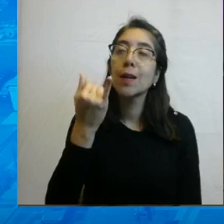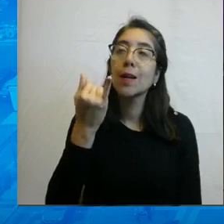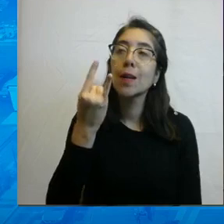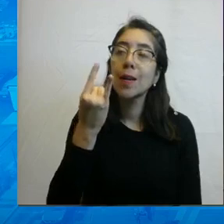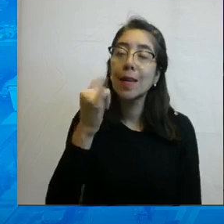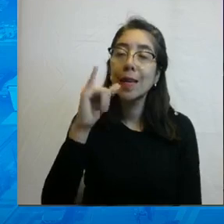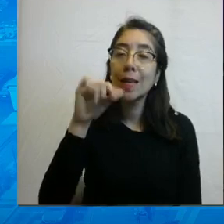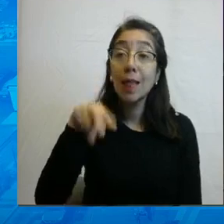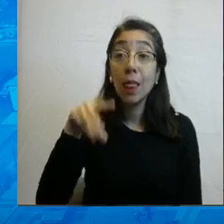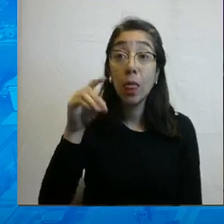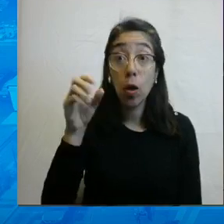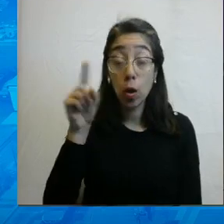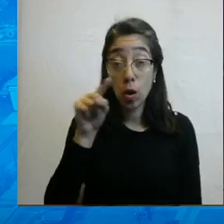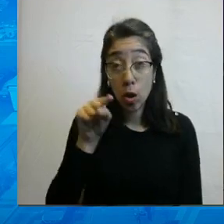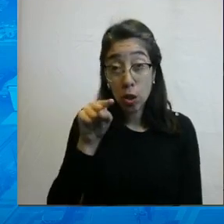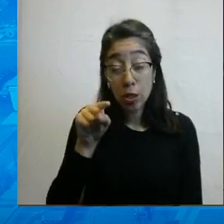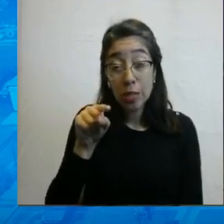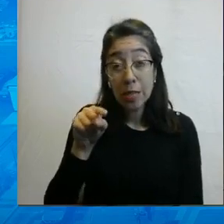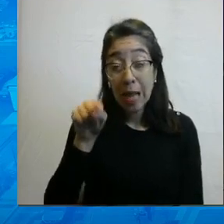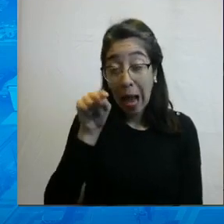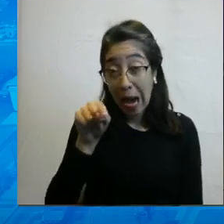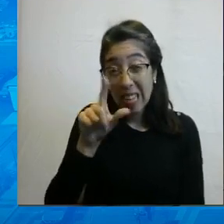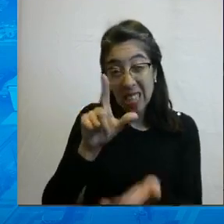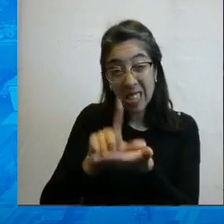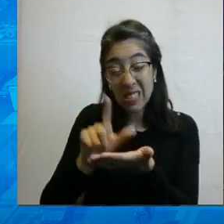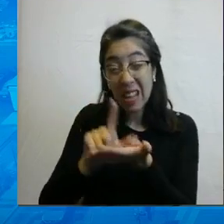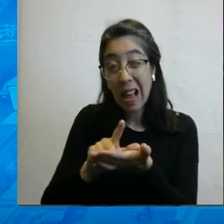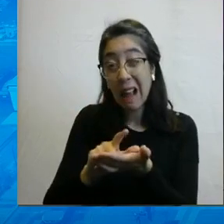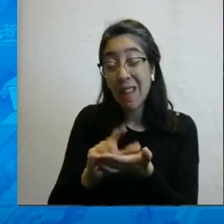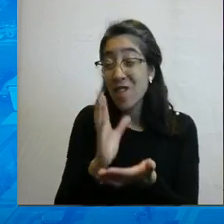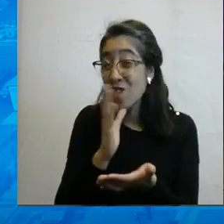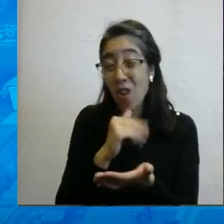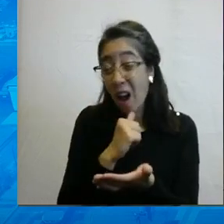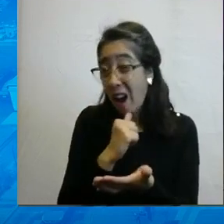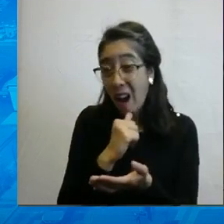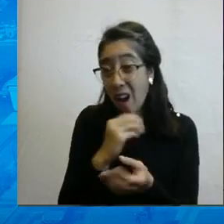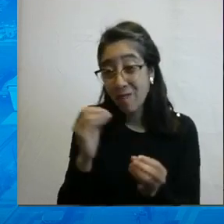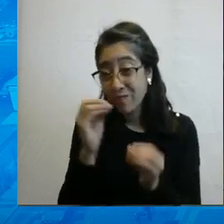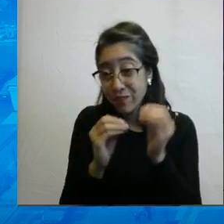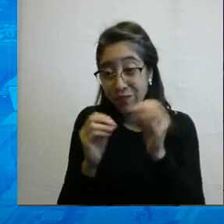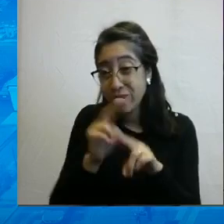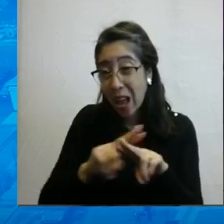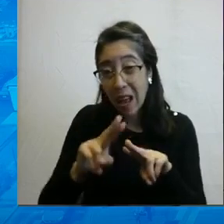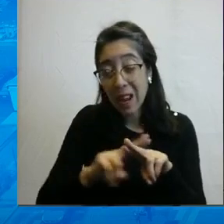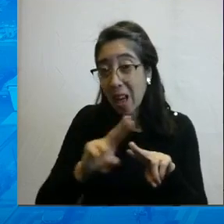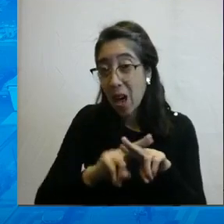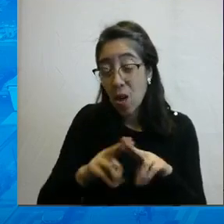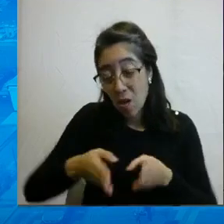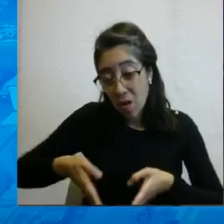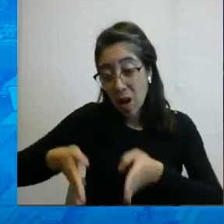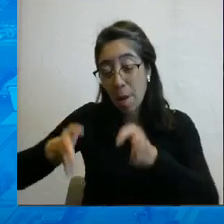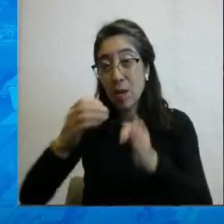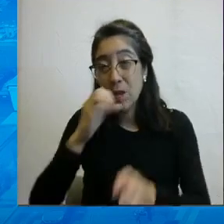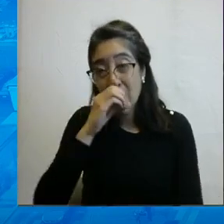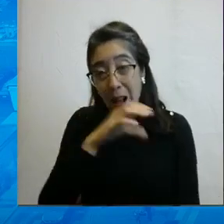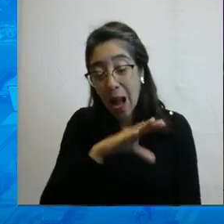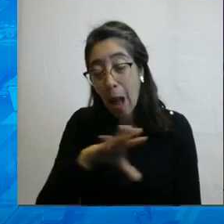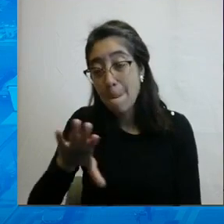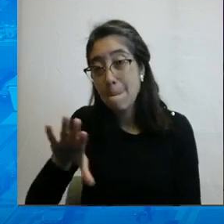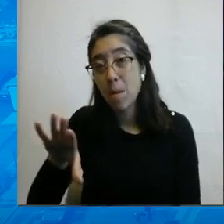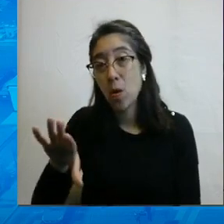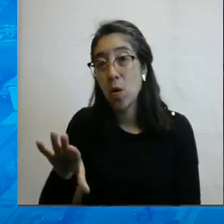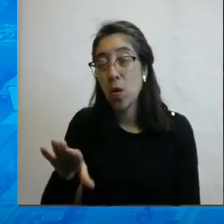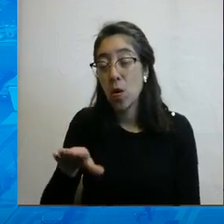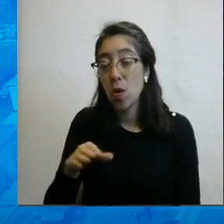ha habido en ese sector el mejoramiento de los caminos rurales. Lo otro que le voy a pedir, presidente, a la administración, si es posible en